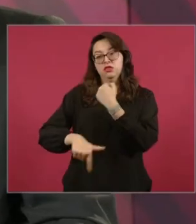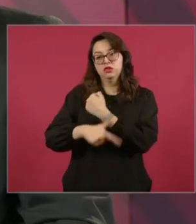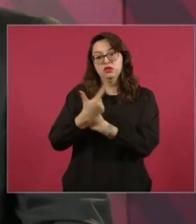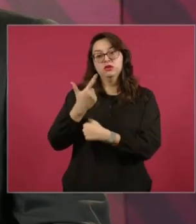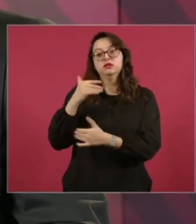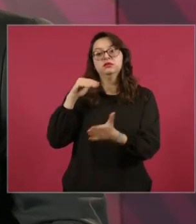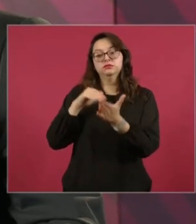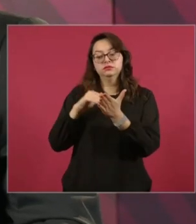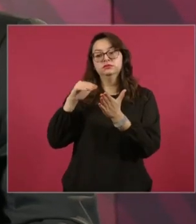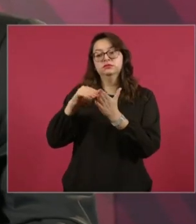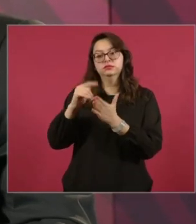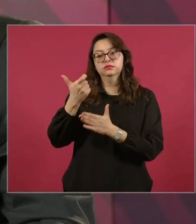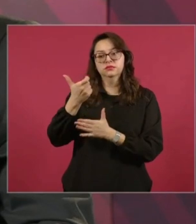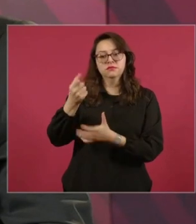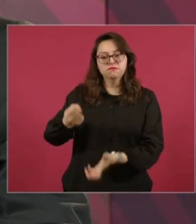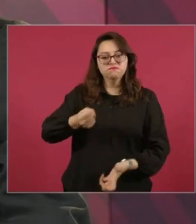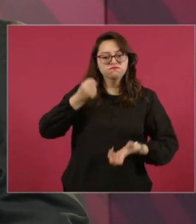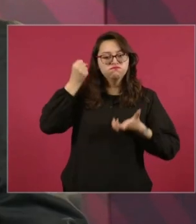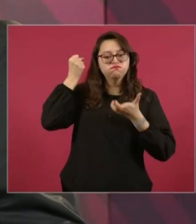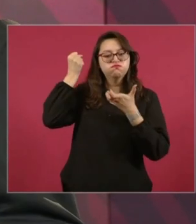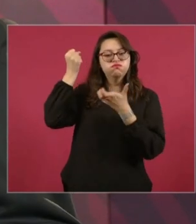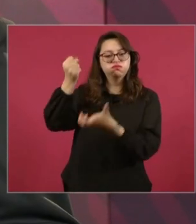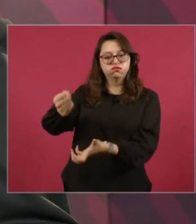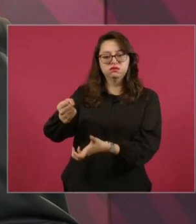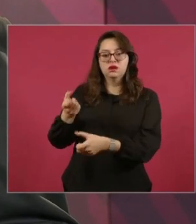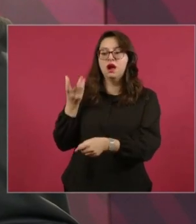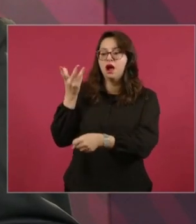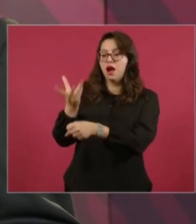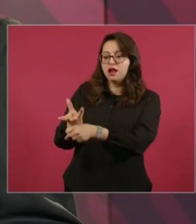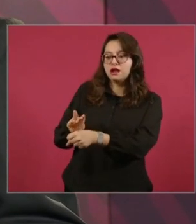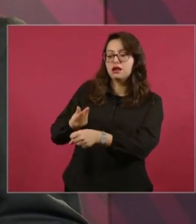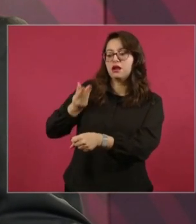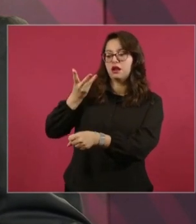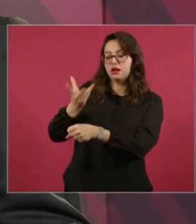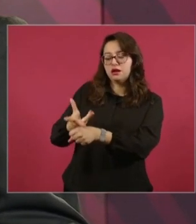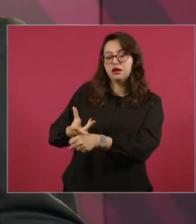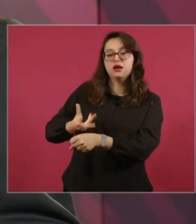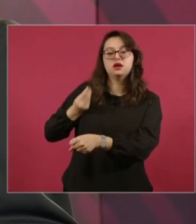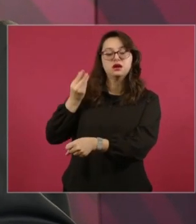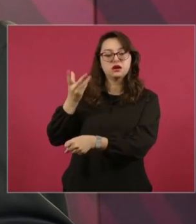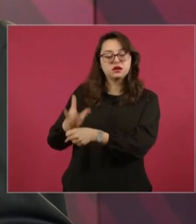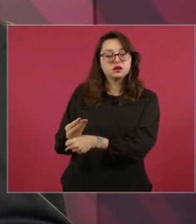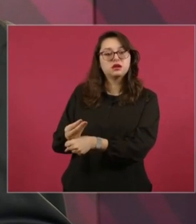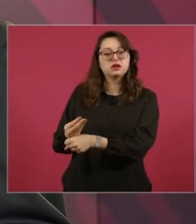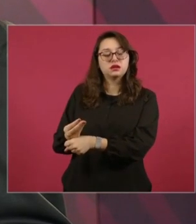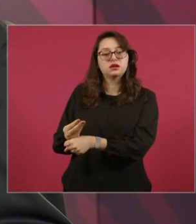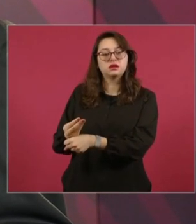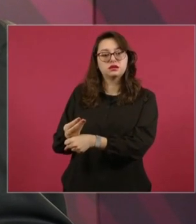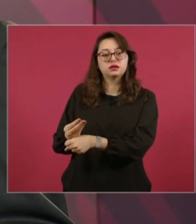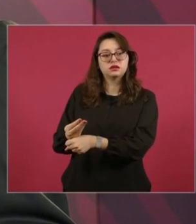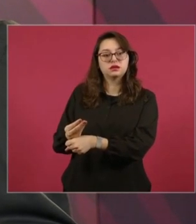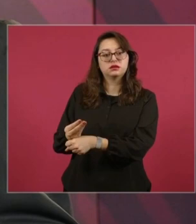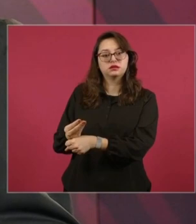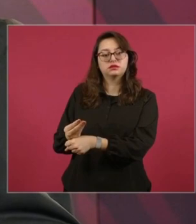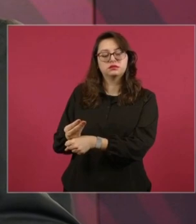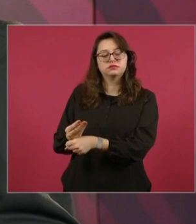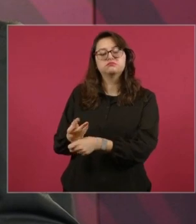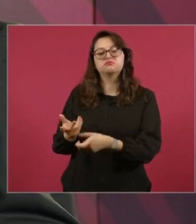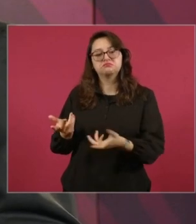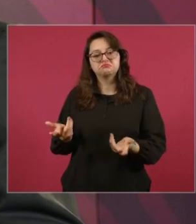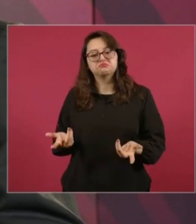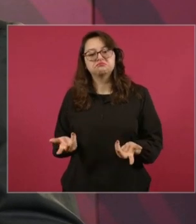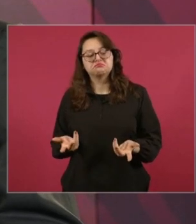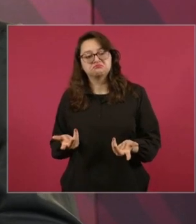12,000 millones de pesos en la rehabilitación de esa refinería, ya